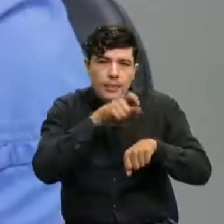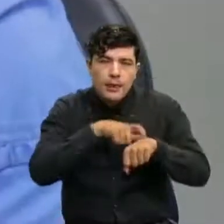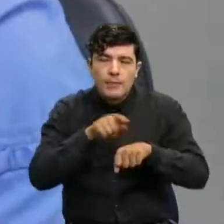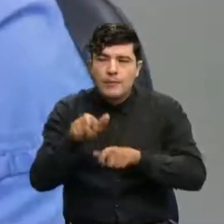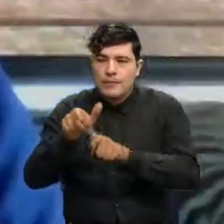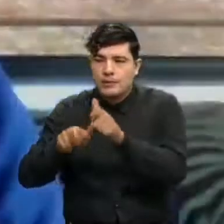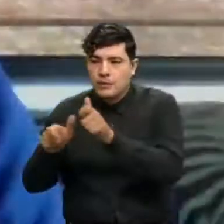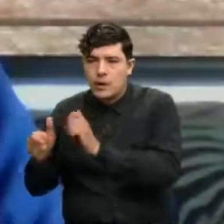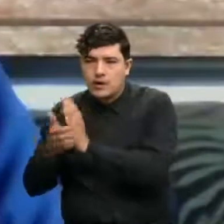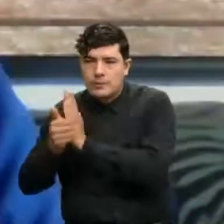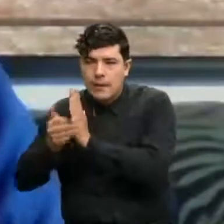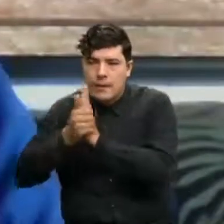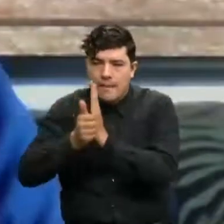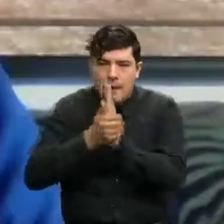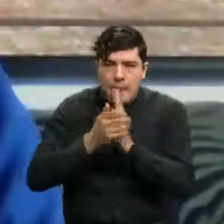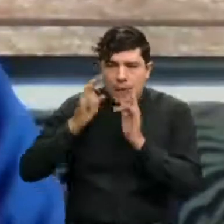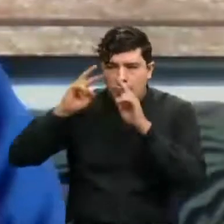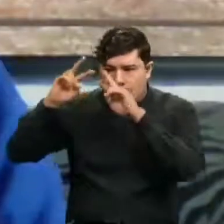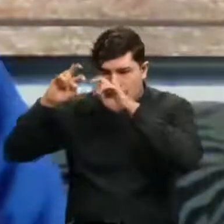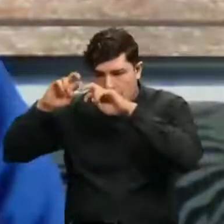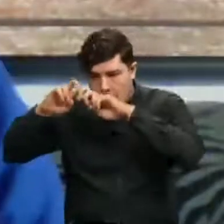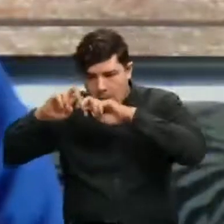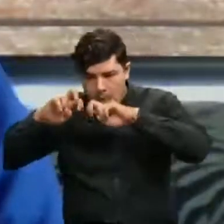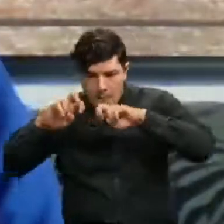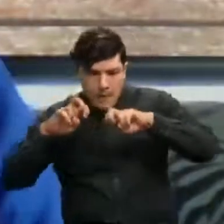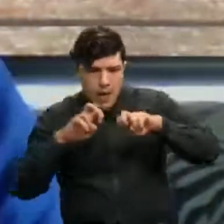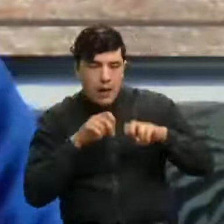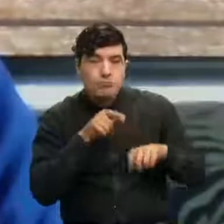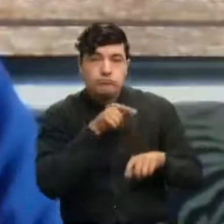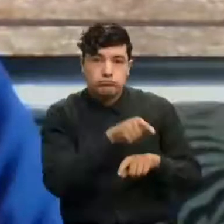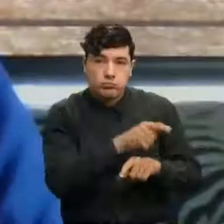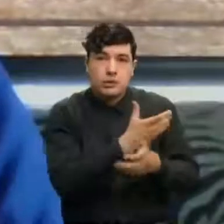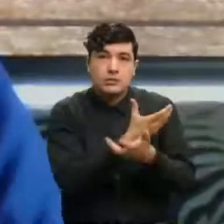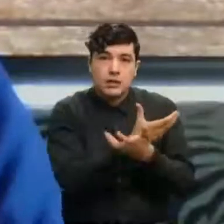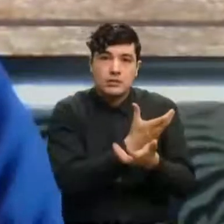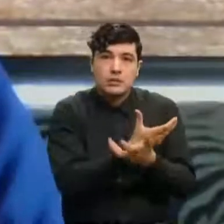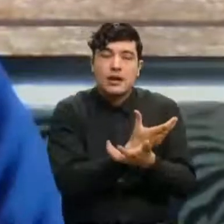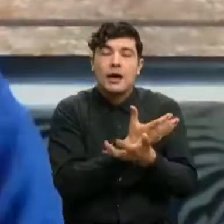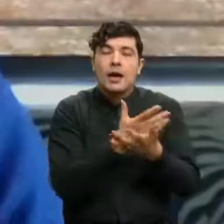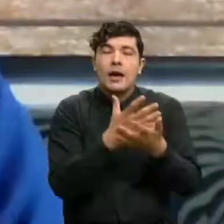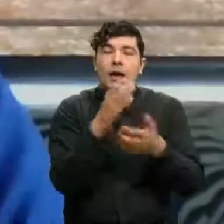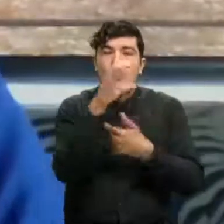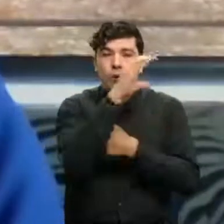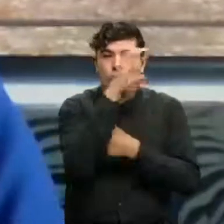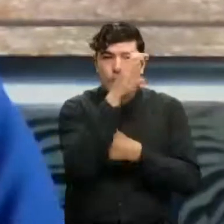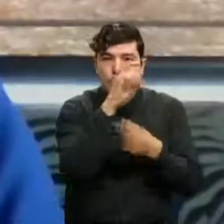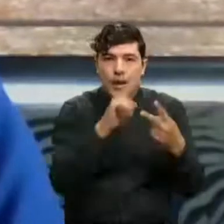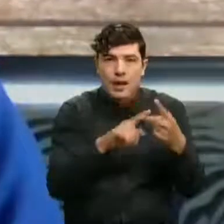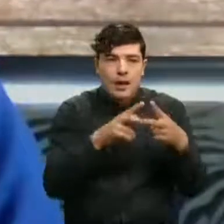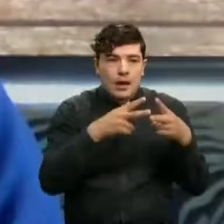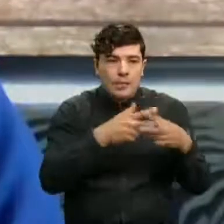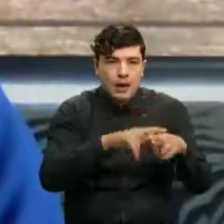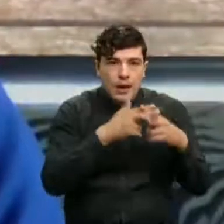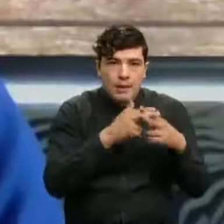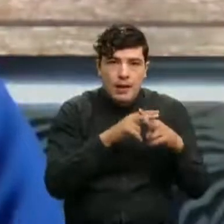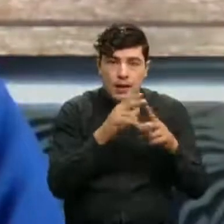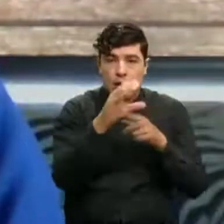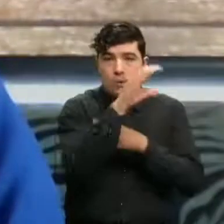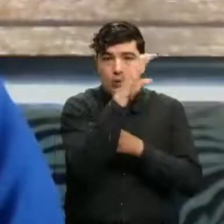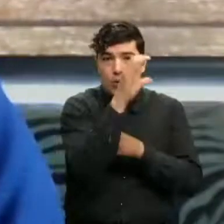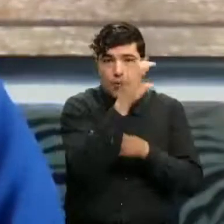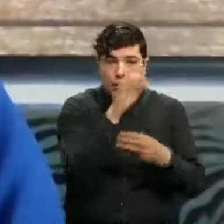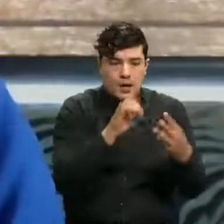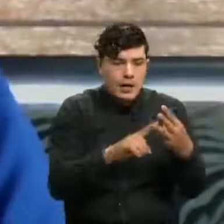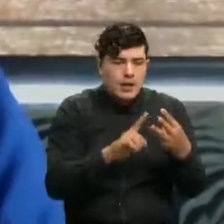diversos investigadores. Esto es ciencia colombiana, son dispositivos colombianos y además es de bajo precio, de muy